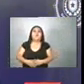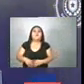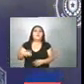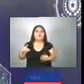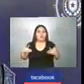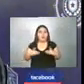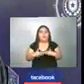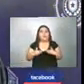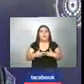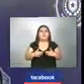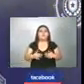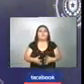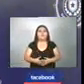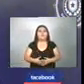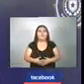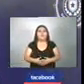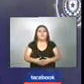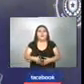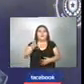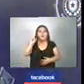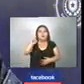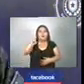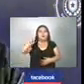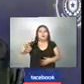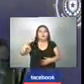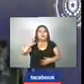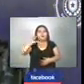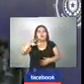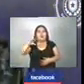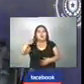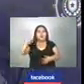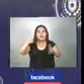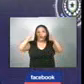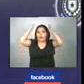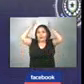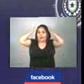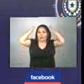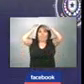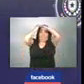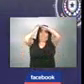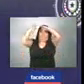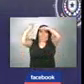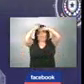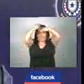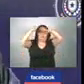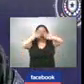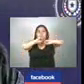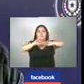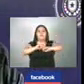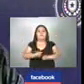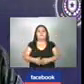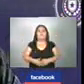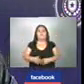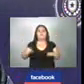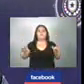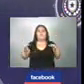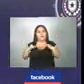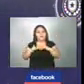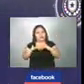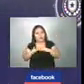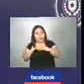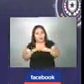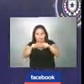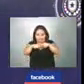también 1.300 cascos balísticos, que también hemos entregado las placas